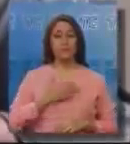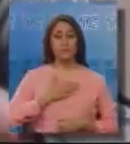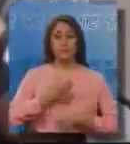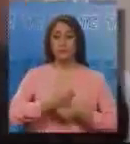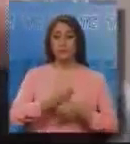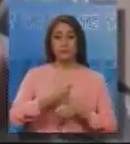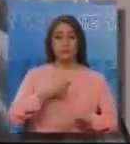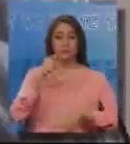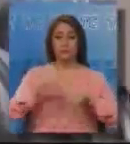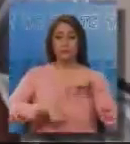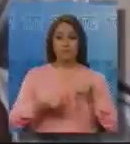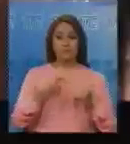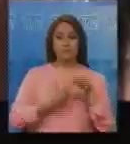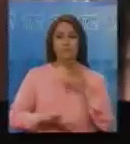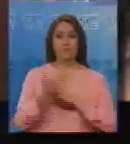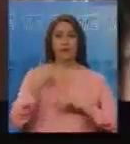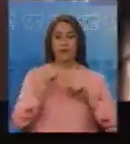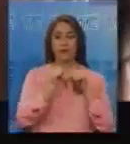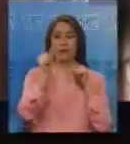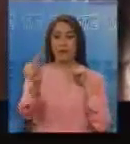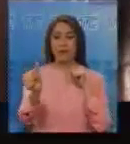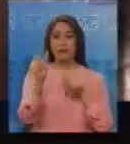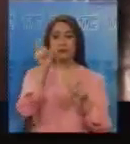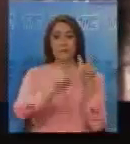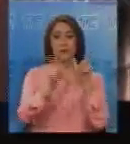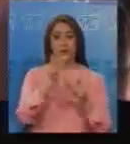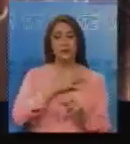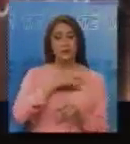trabajo tengo que estar muy lejos. Las personas estaban ahí, eran